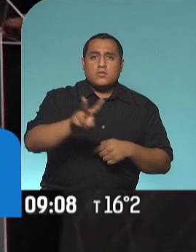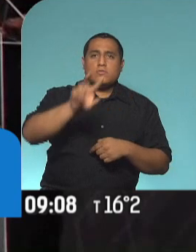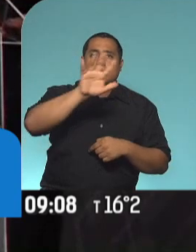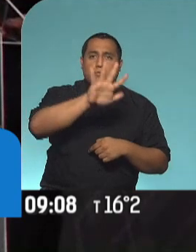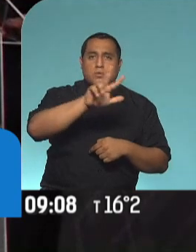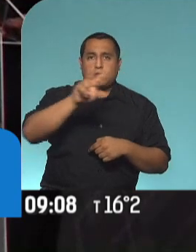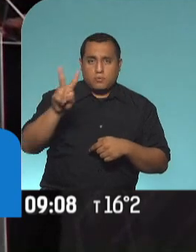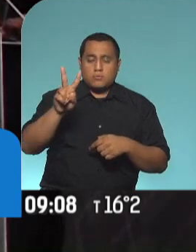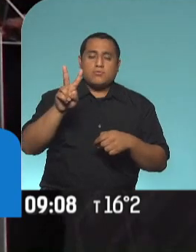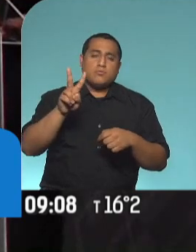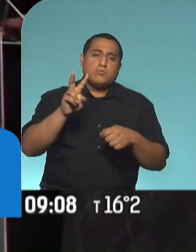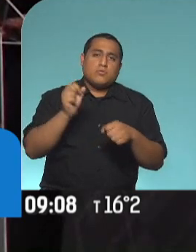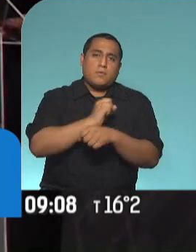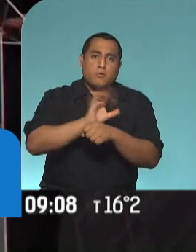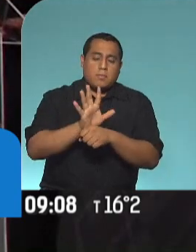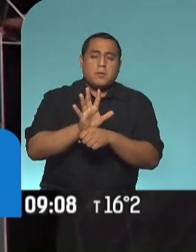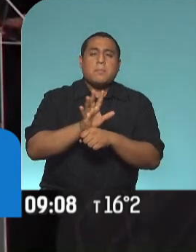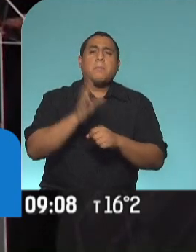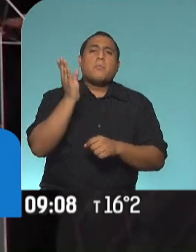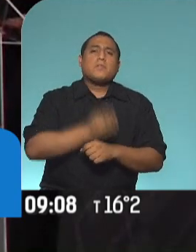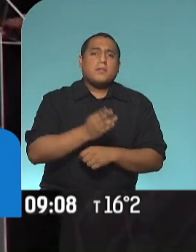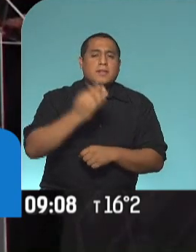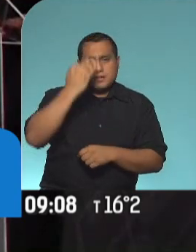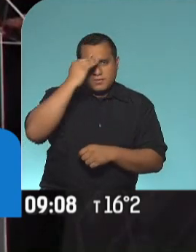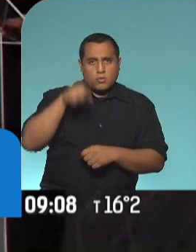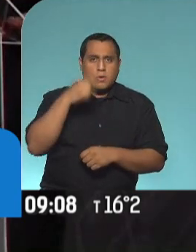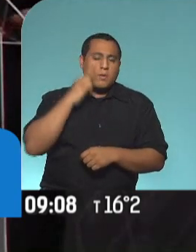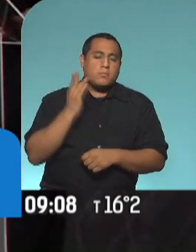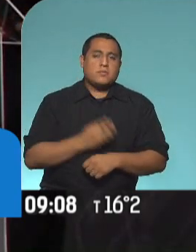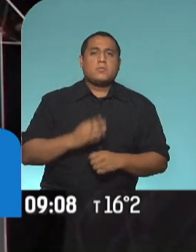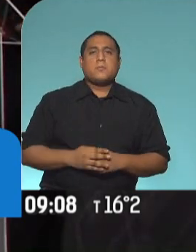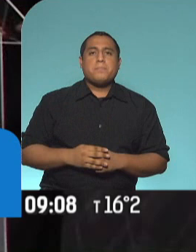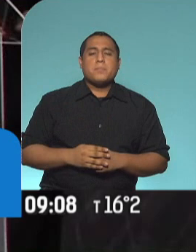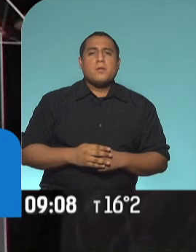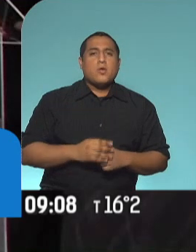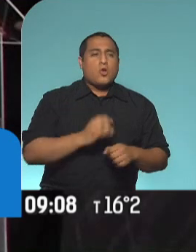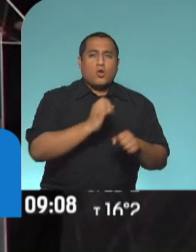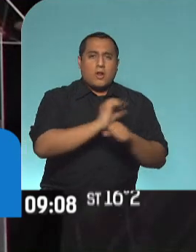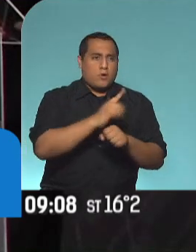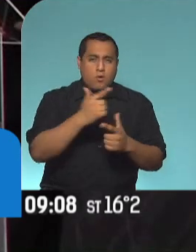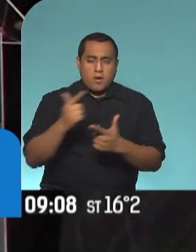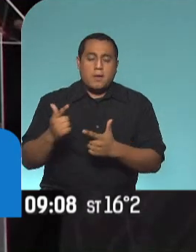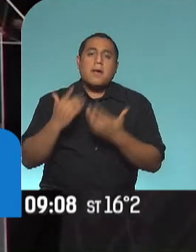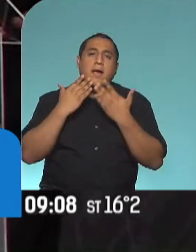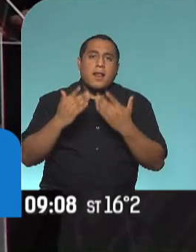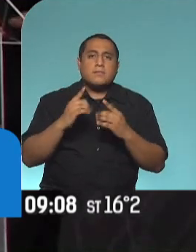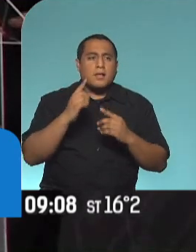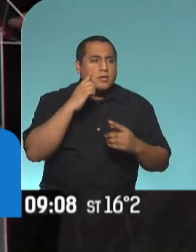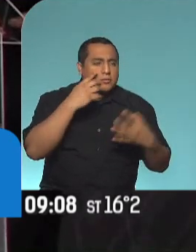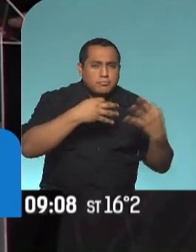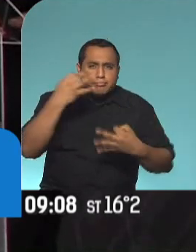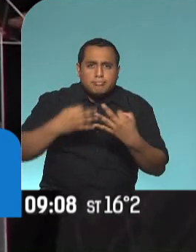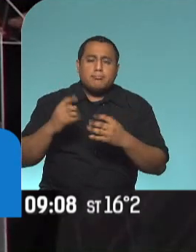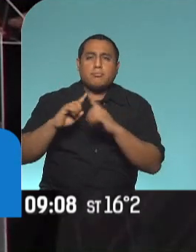162.252 casos que representan el 15,9%. Con respecto a los descartados por análisis clínico, epidemiológico y